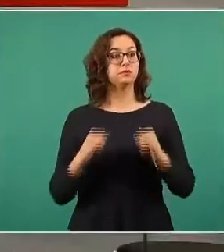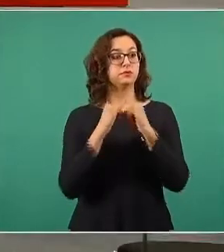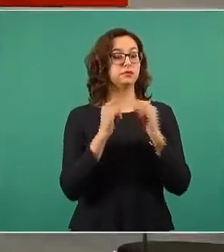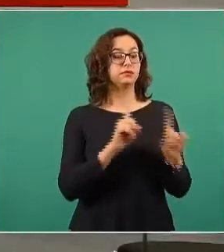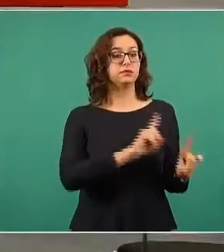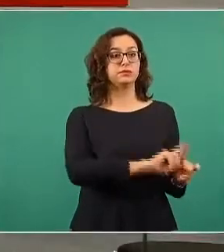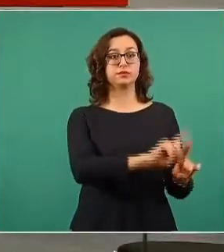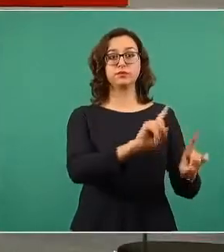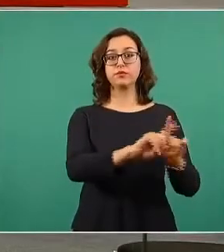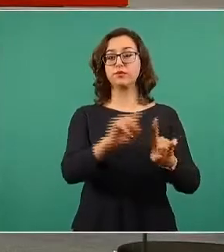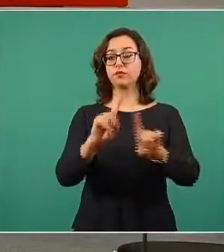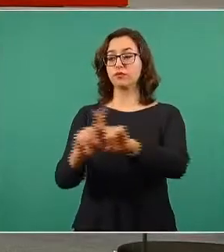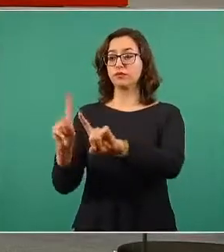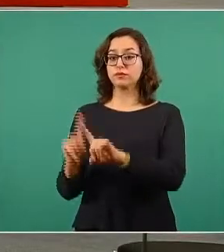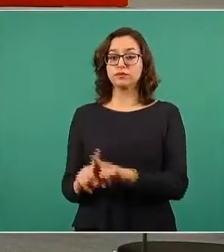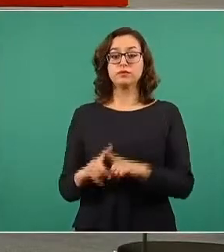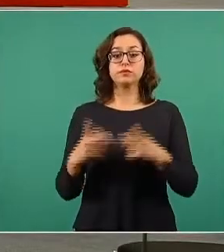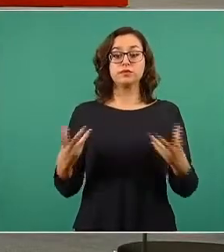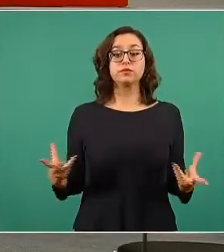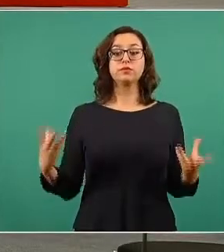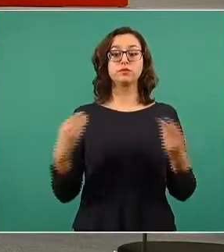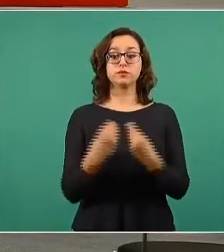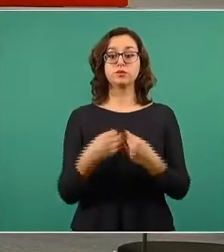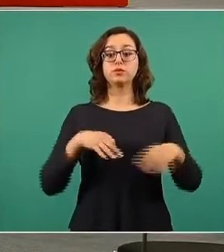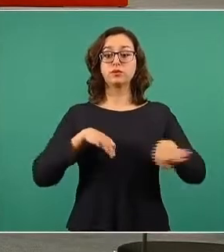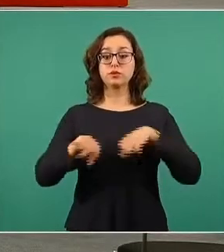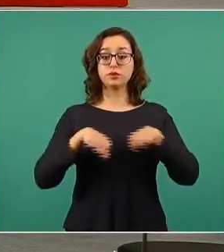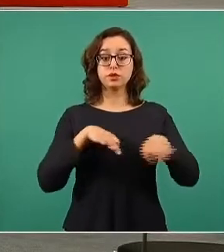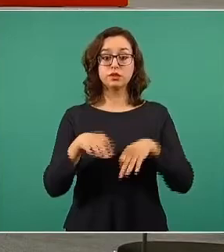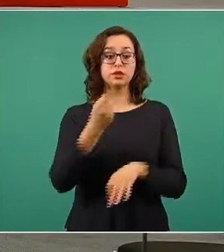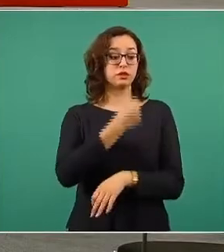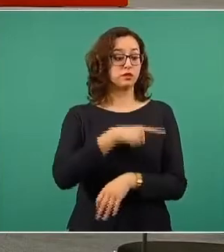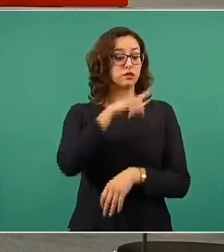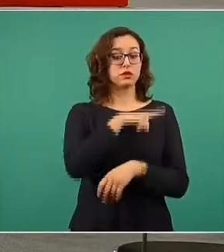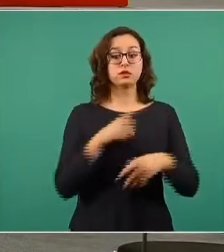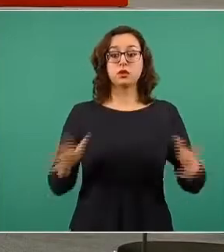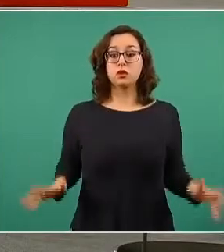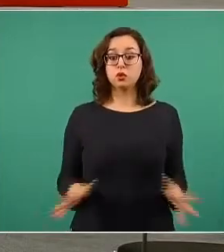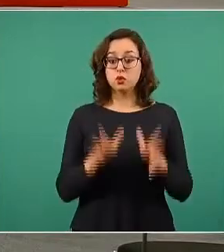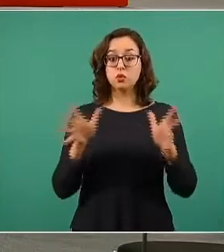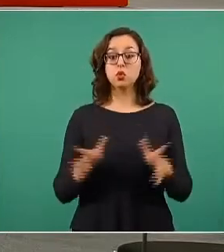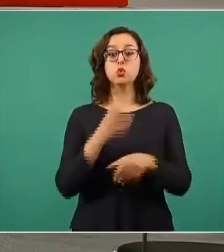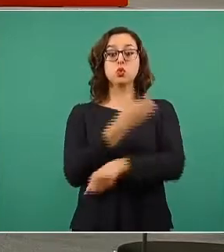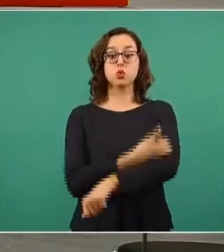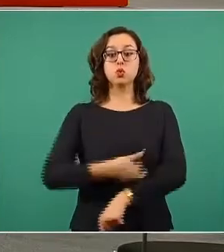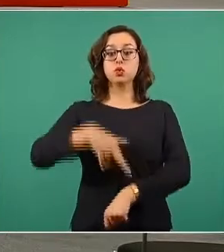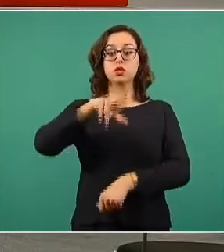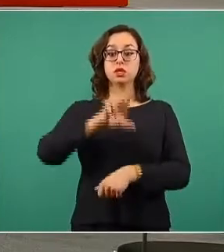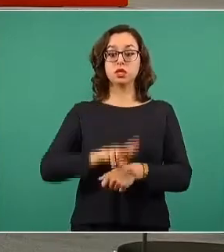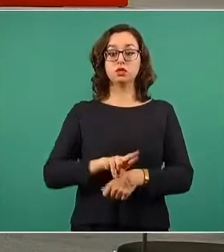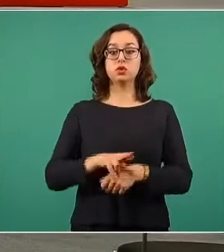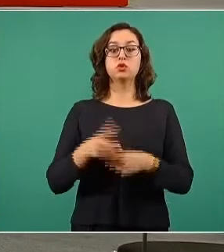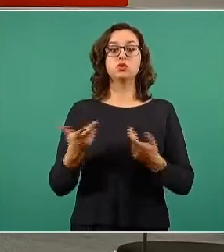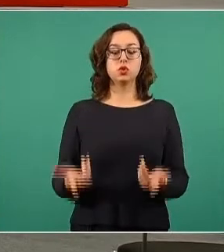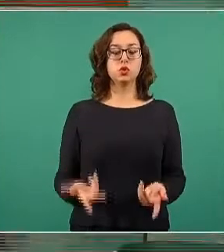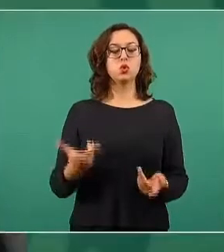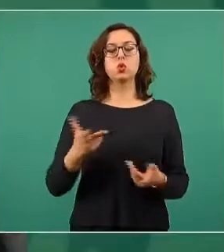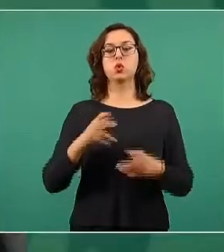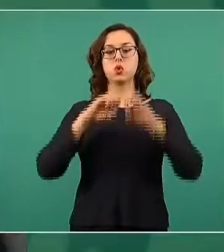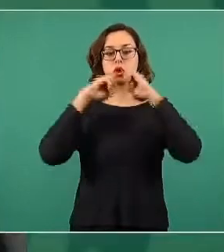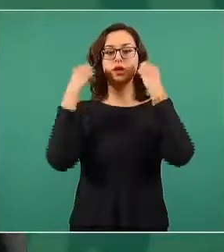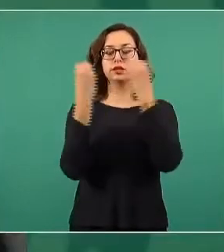interinstitucional en el trabajo técnico de promoción de la salud y de coordinación con diversas